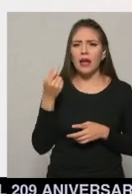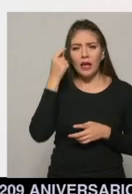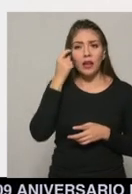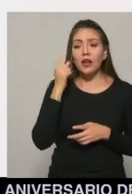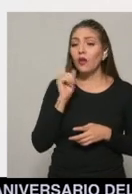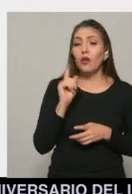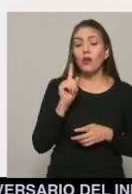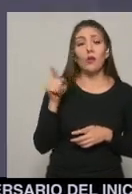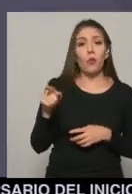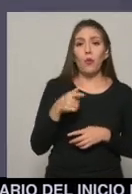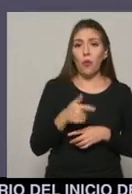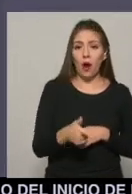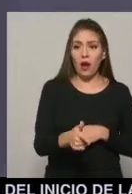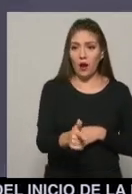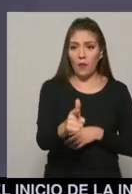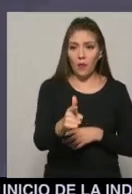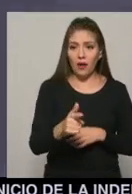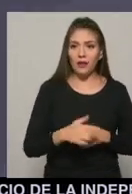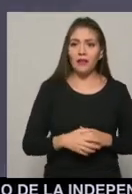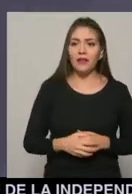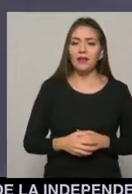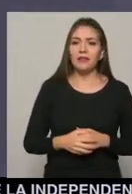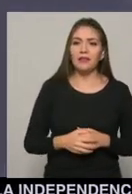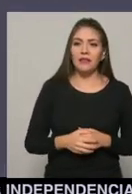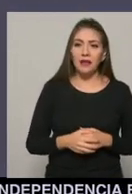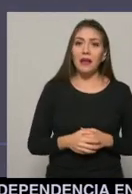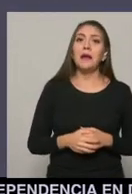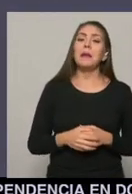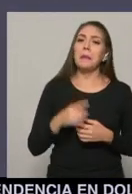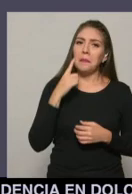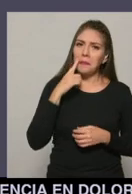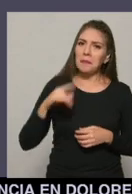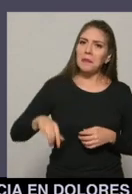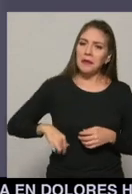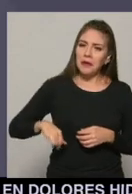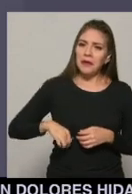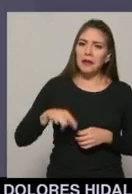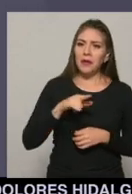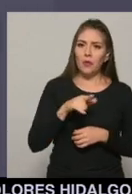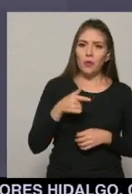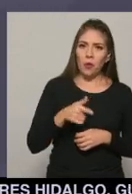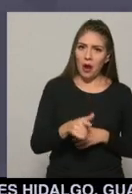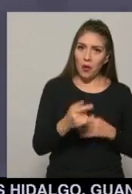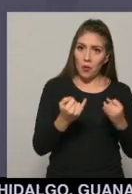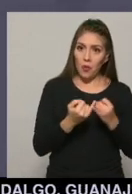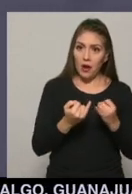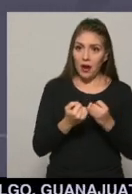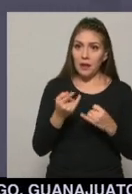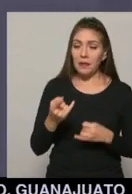Muy bien, entonces ya Guanajuato también le entra al mezcal. Bueno, no tienen como tal